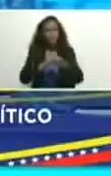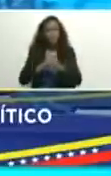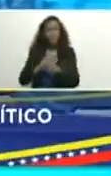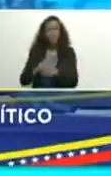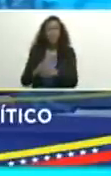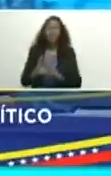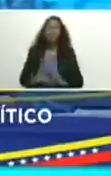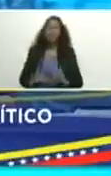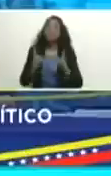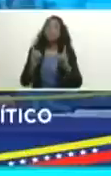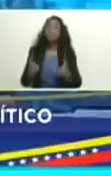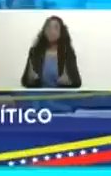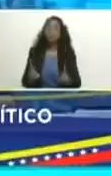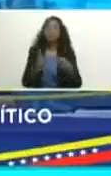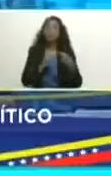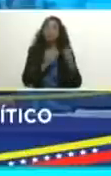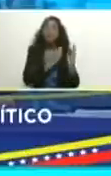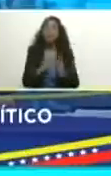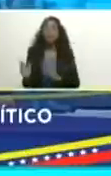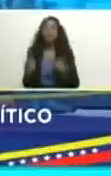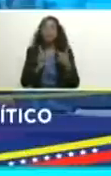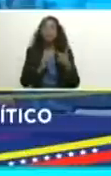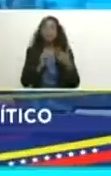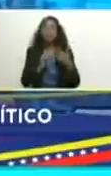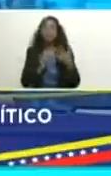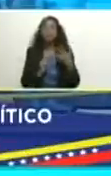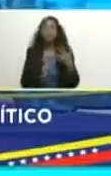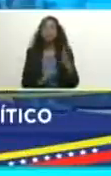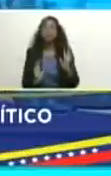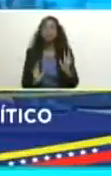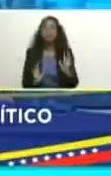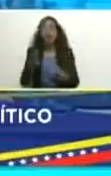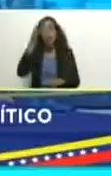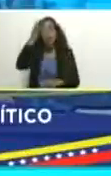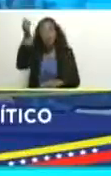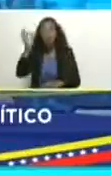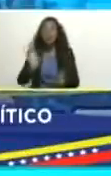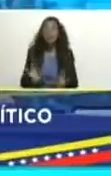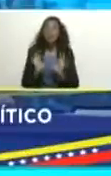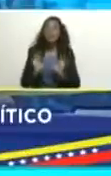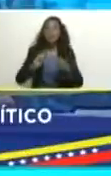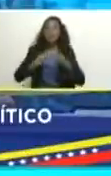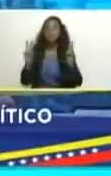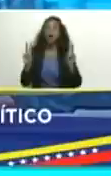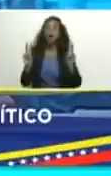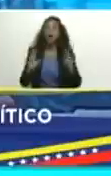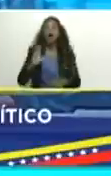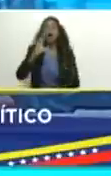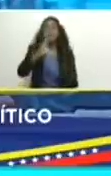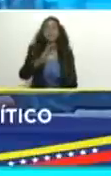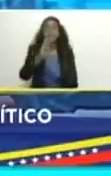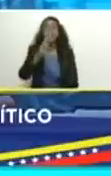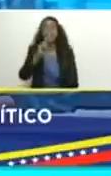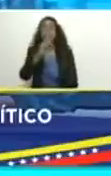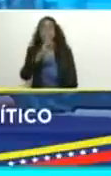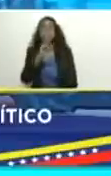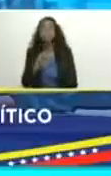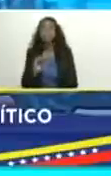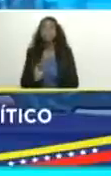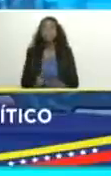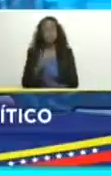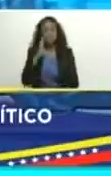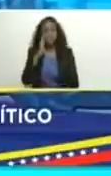hemos decidido, en primer lugar, crear un Consejo Especial por la Paz, el CEPAS.